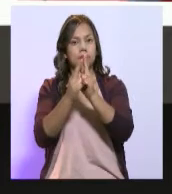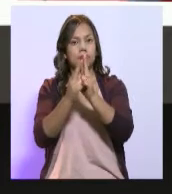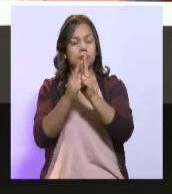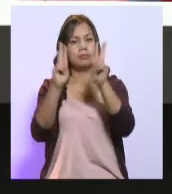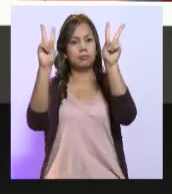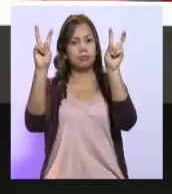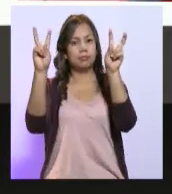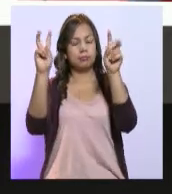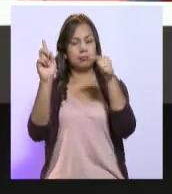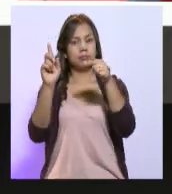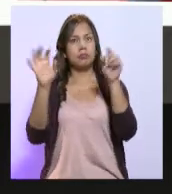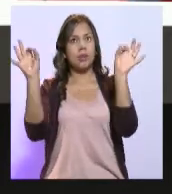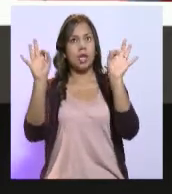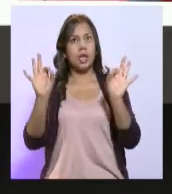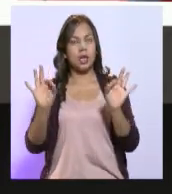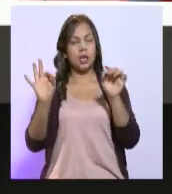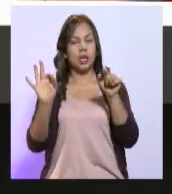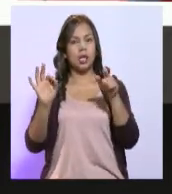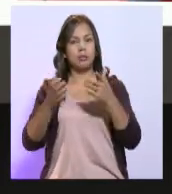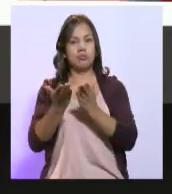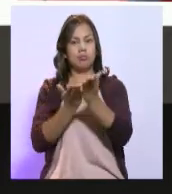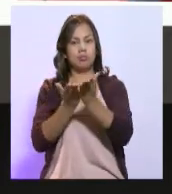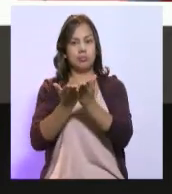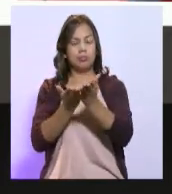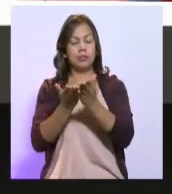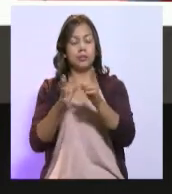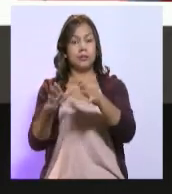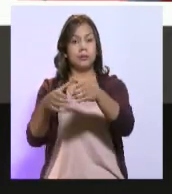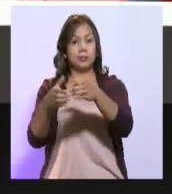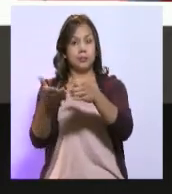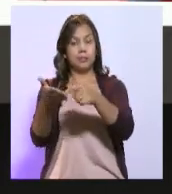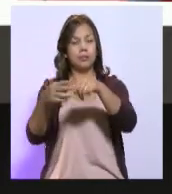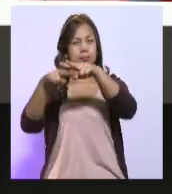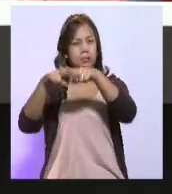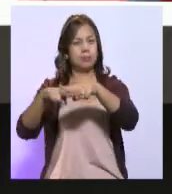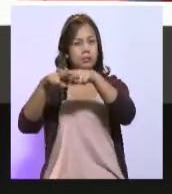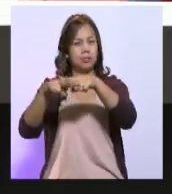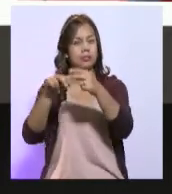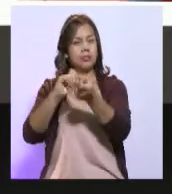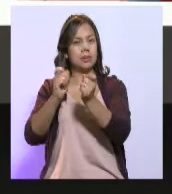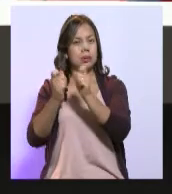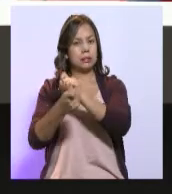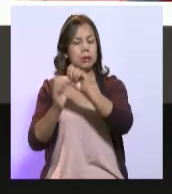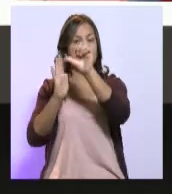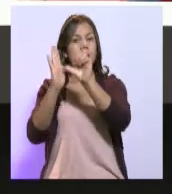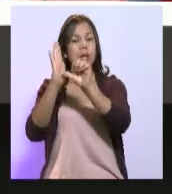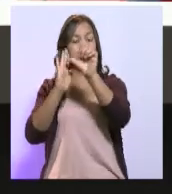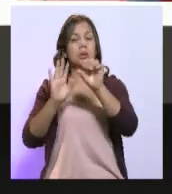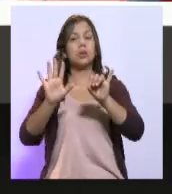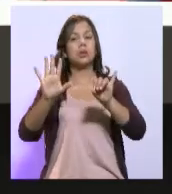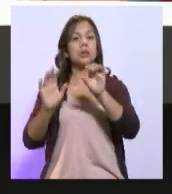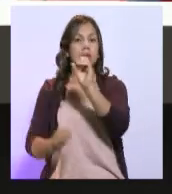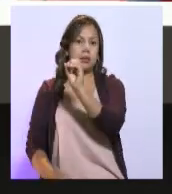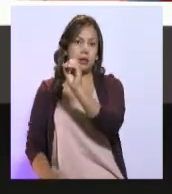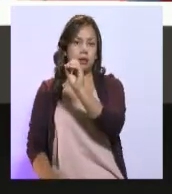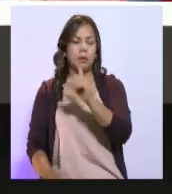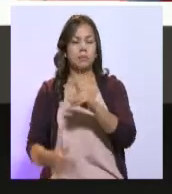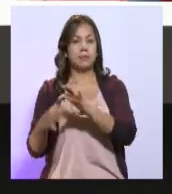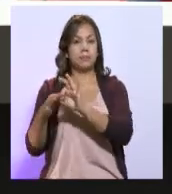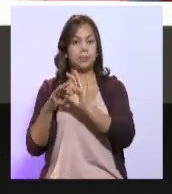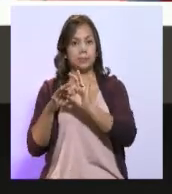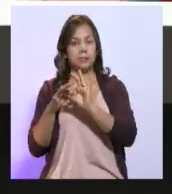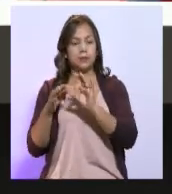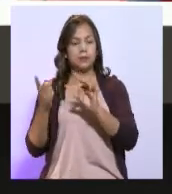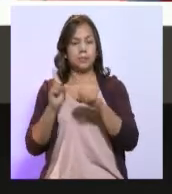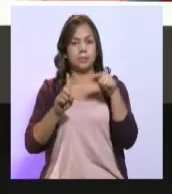de ley de servicio de energía eléctrica. La mesa legislativa analizó los cambios que se proponen al artículo 60. Nuestra compañera Lorena Espinosa